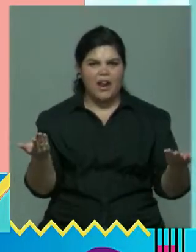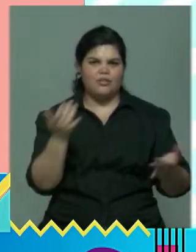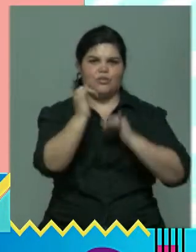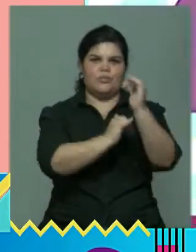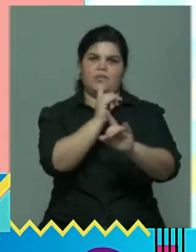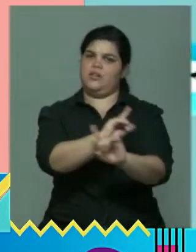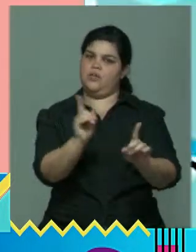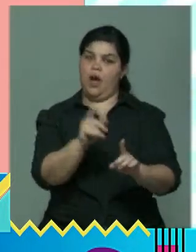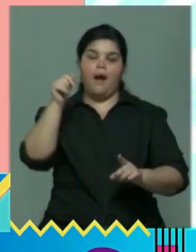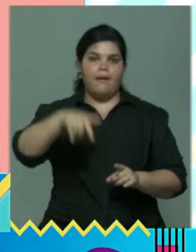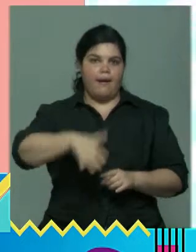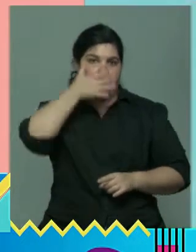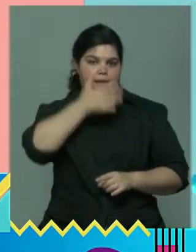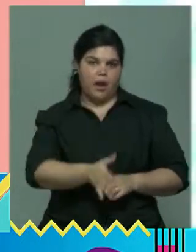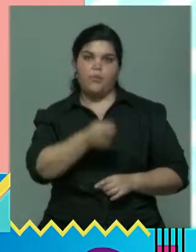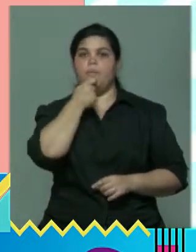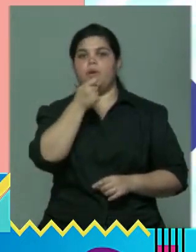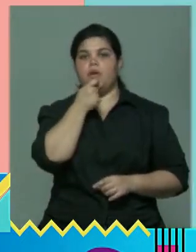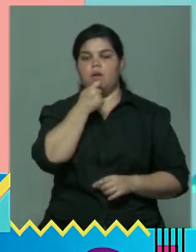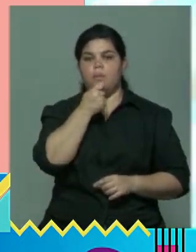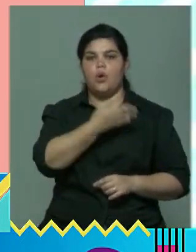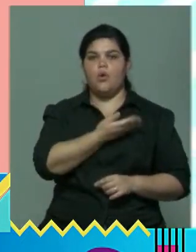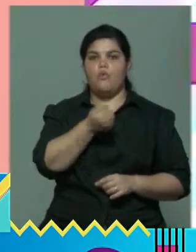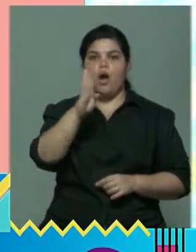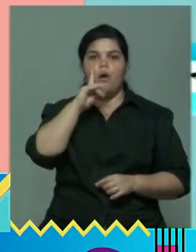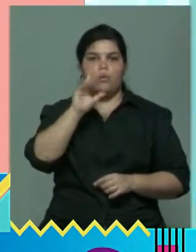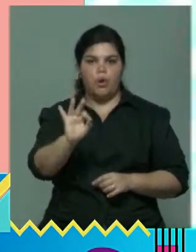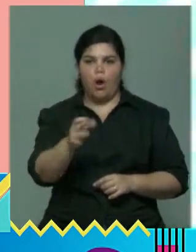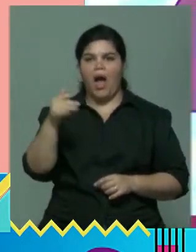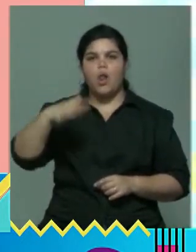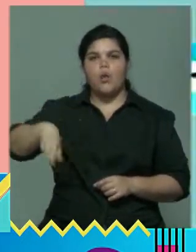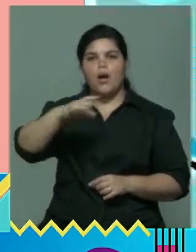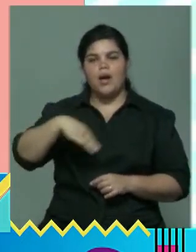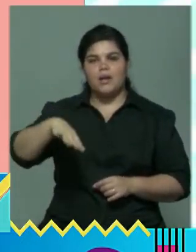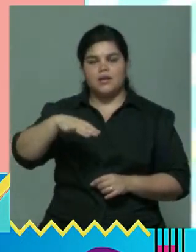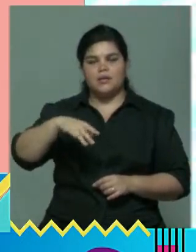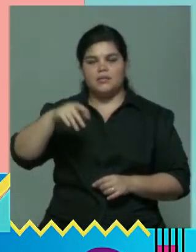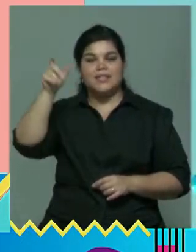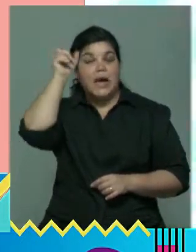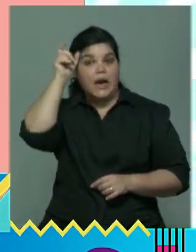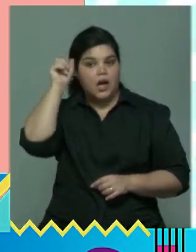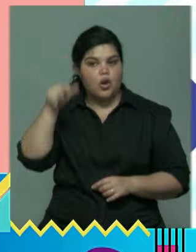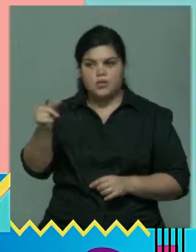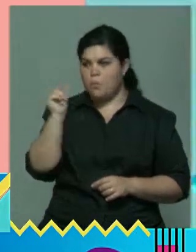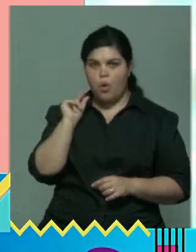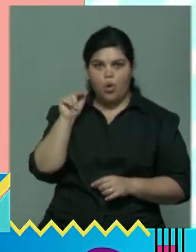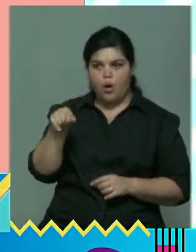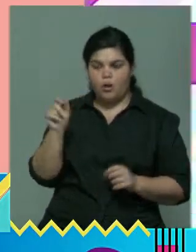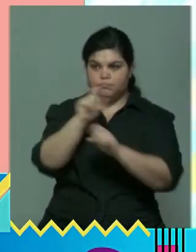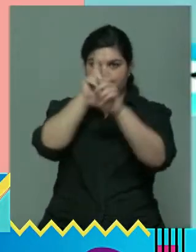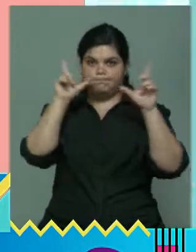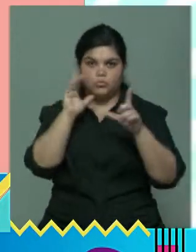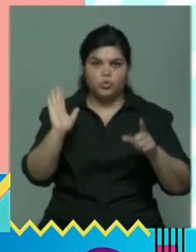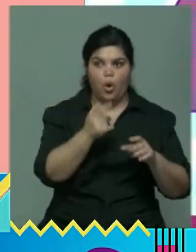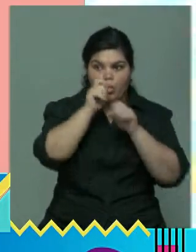provincia, tenemos casos gravísimos como el de Fabio en San Carlos, que sucedió hace poco, que por supuesto ahí nos genera toda una alerta a todos